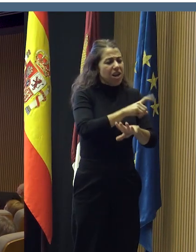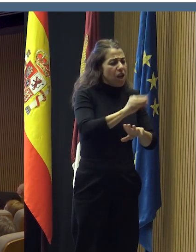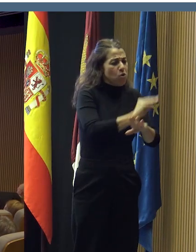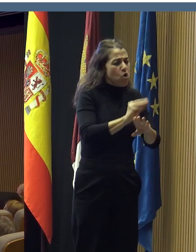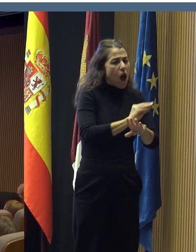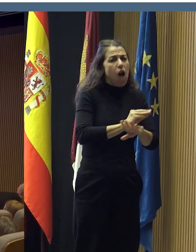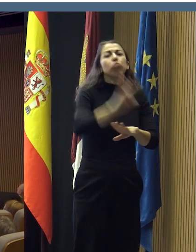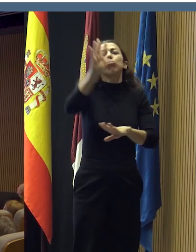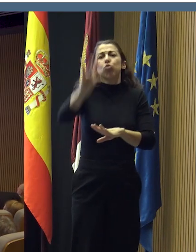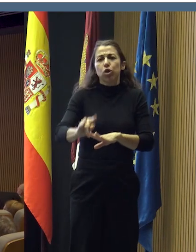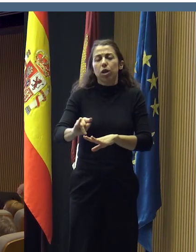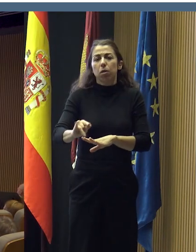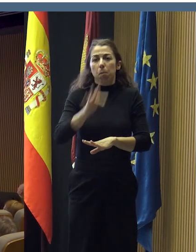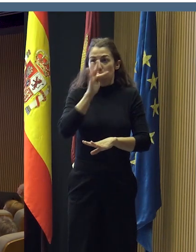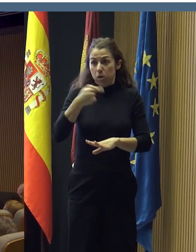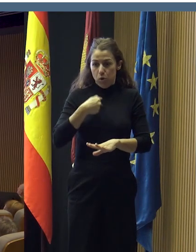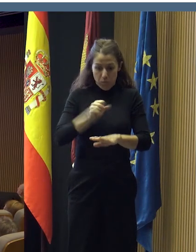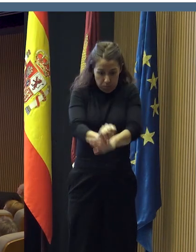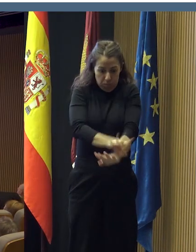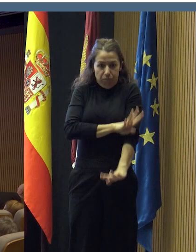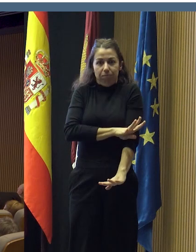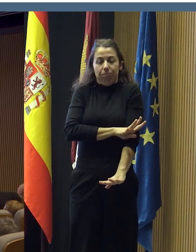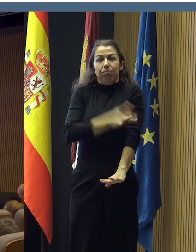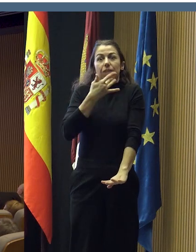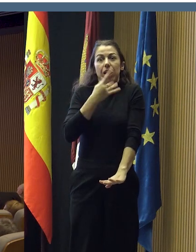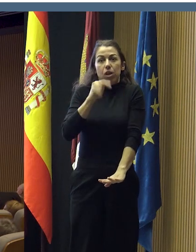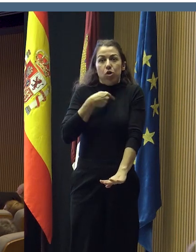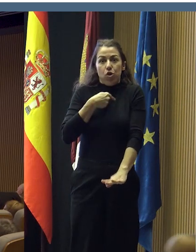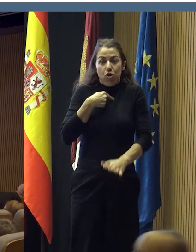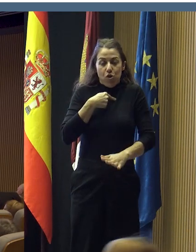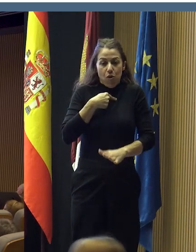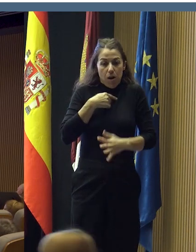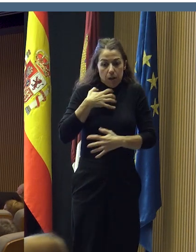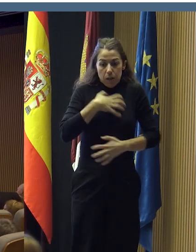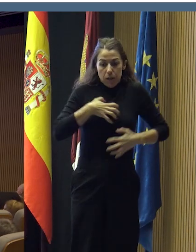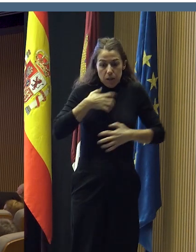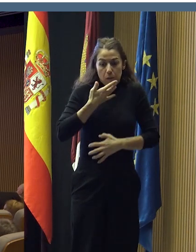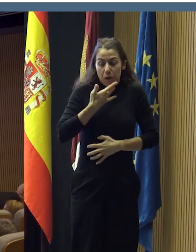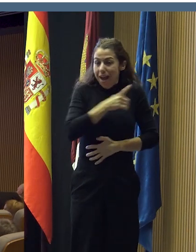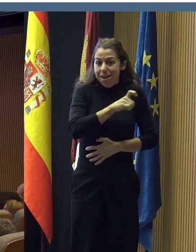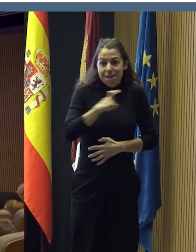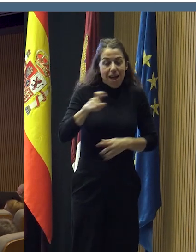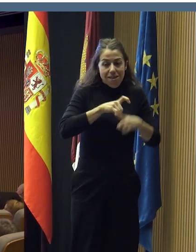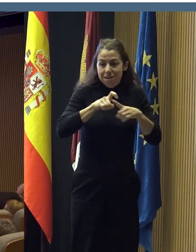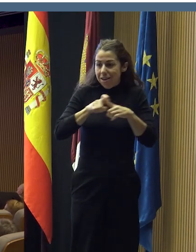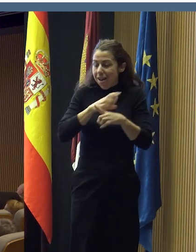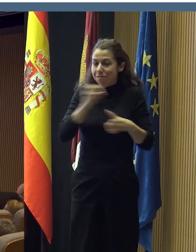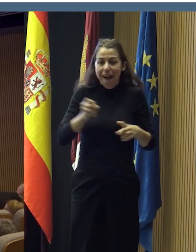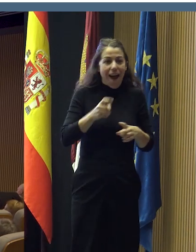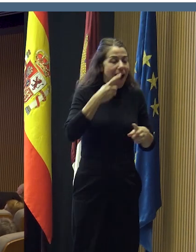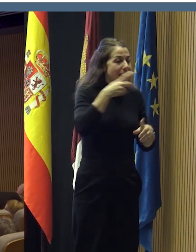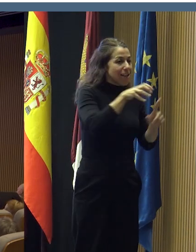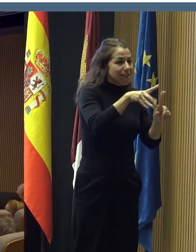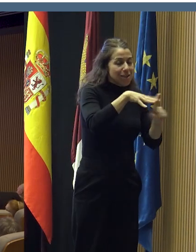respuesta es sí. Os lo juro que se me ponen los pelos como escarpias. Y lo paso mal porque es que hay tantos tipos de cáncer, tantas personas, tantas